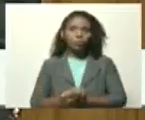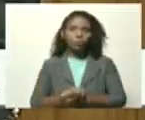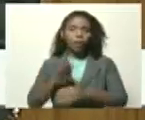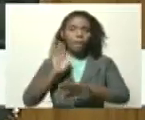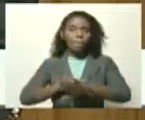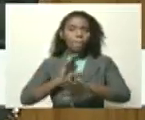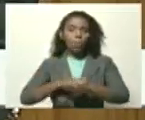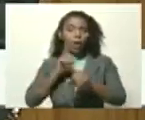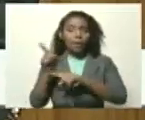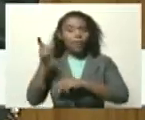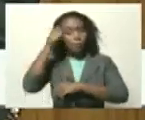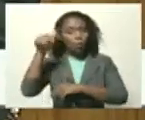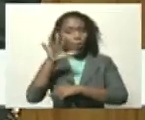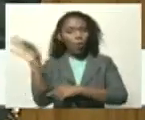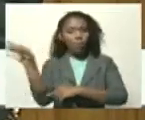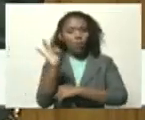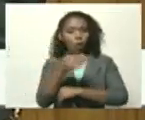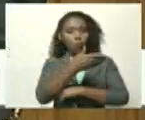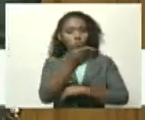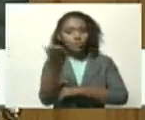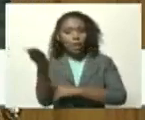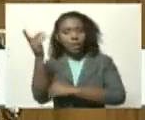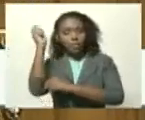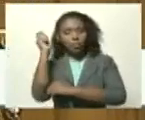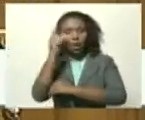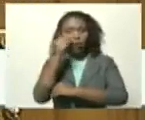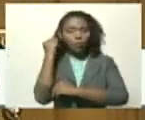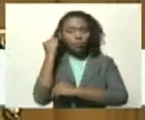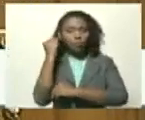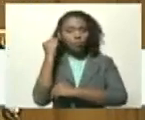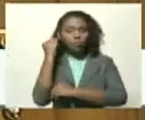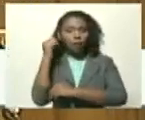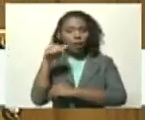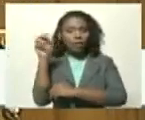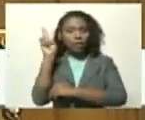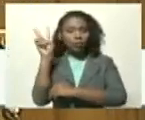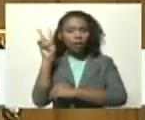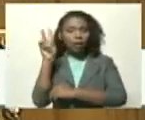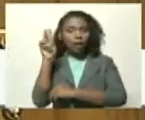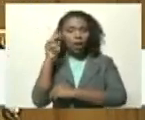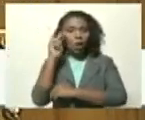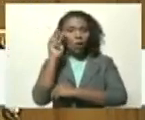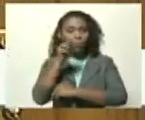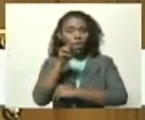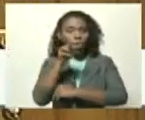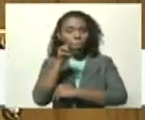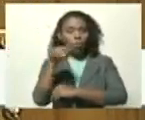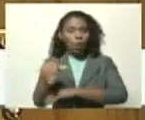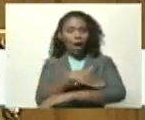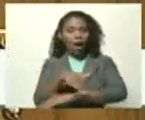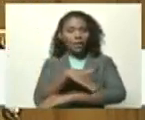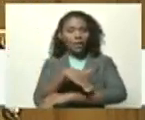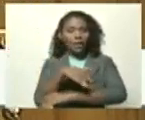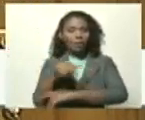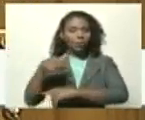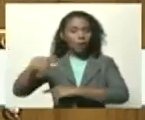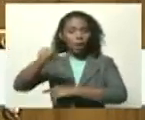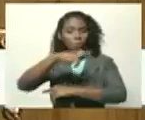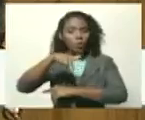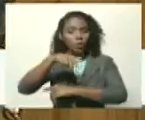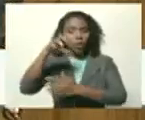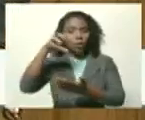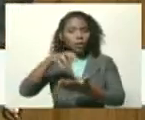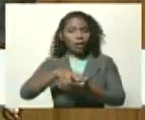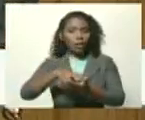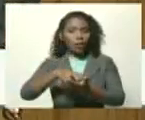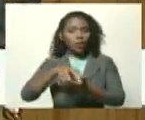Porque ese pueblo que los eligió a ustedes, diputadas y diputados de Venezuela, los vio por las calles de su circuito, de sus estados